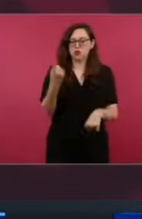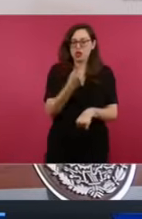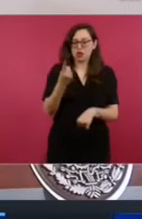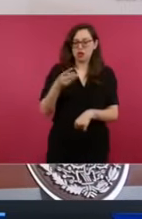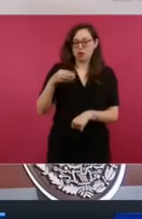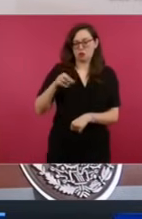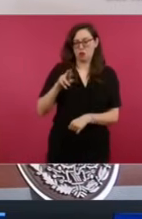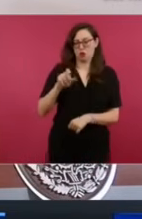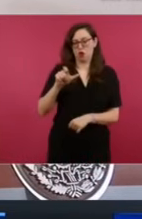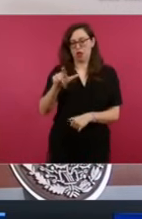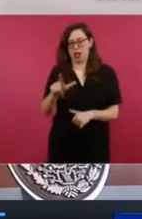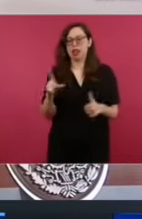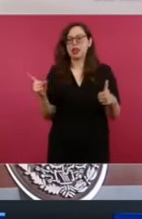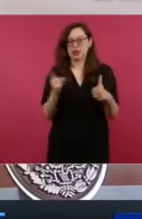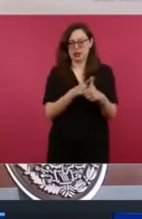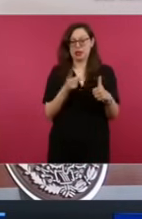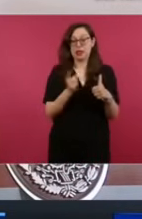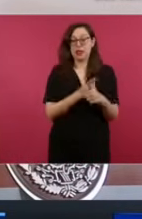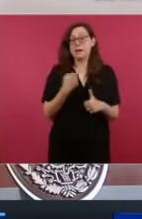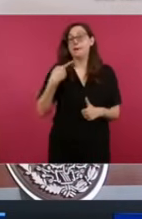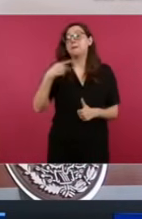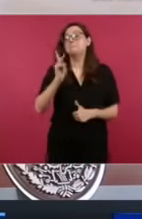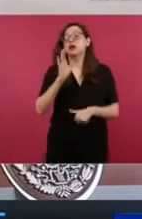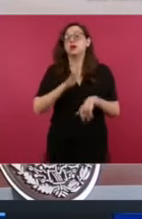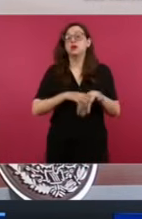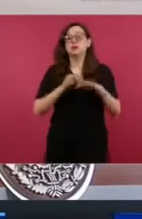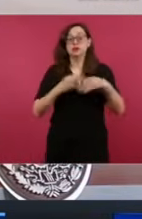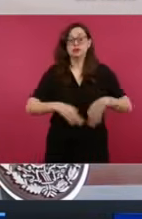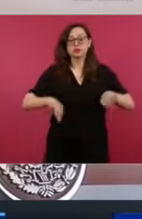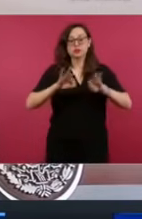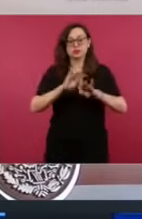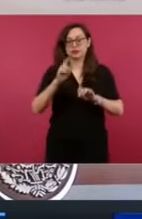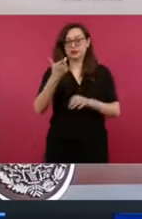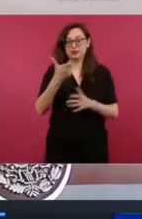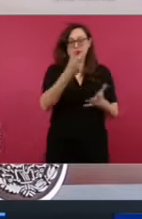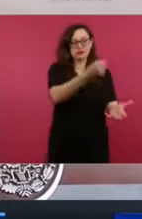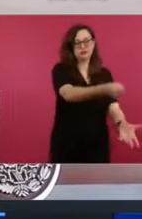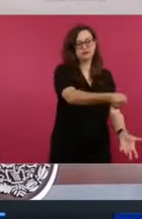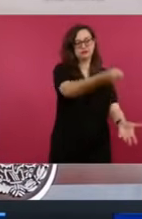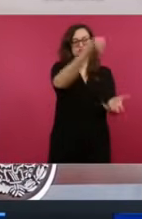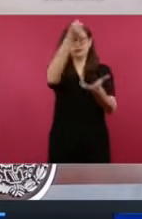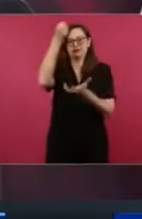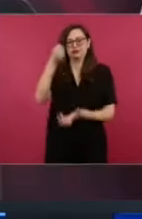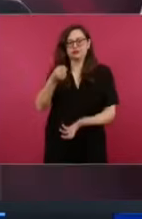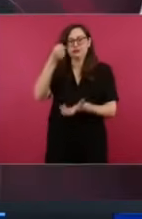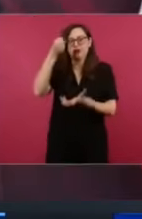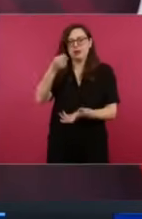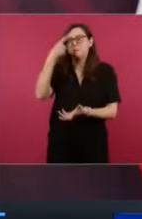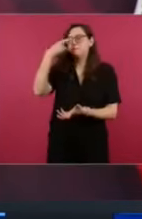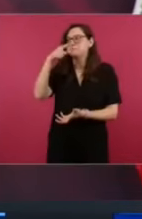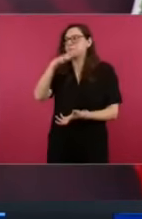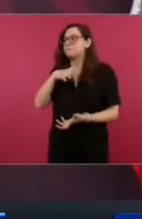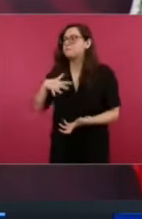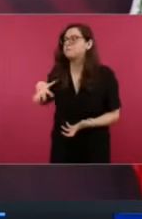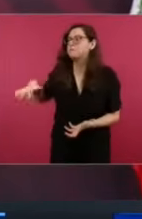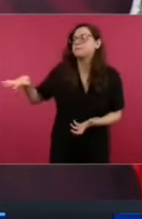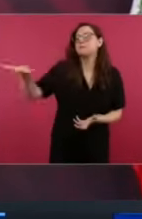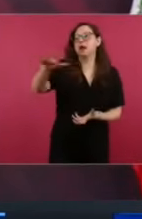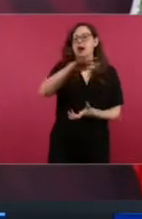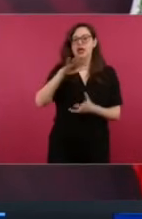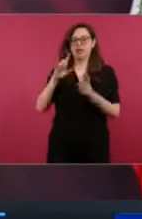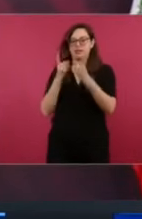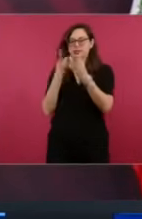ejército también. Y bueno, pues la verdad es que sí, sí hay violencia, pero no en los extremos